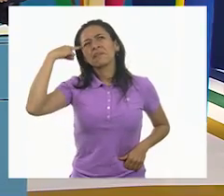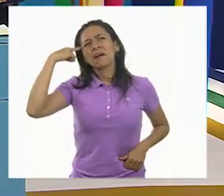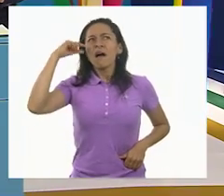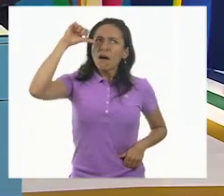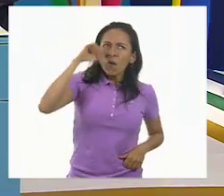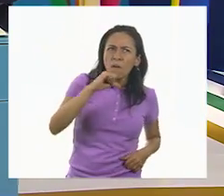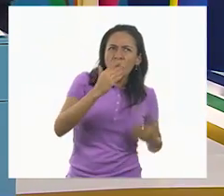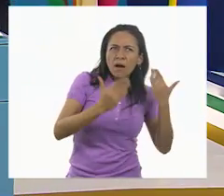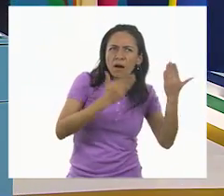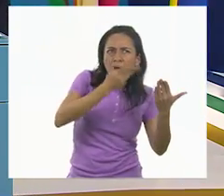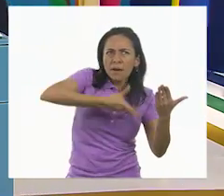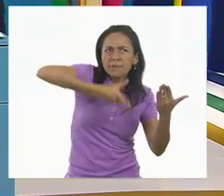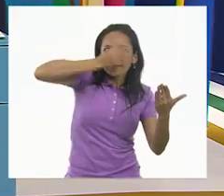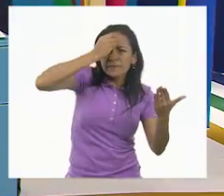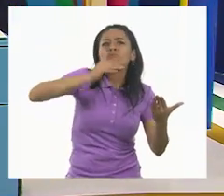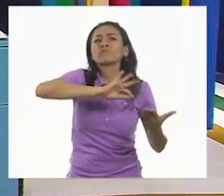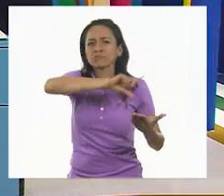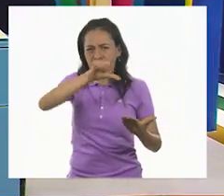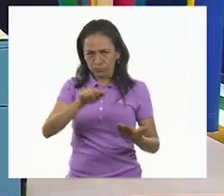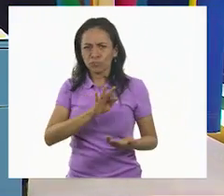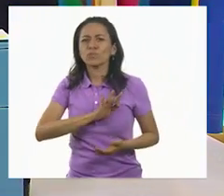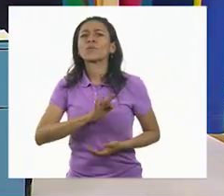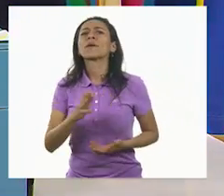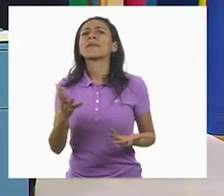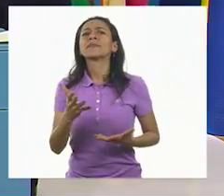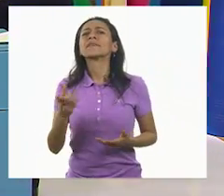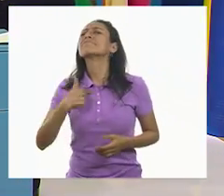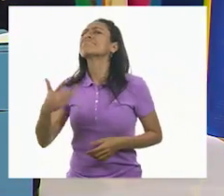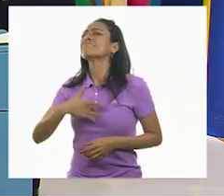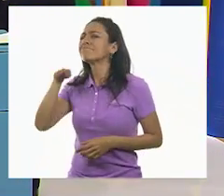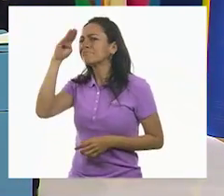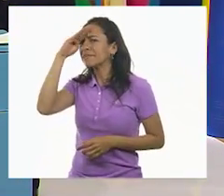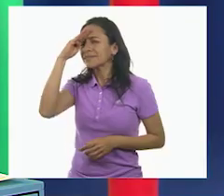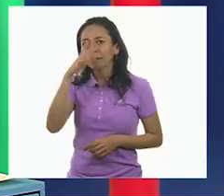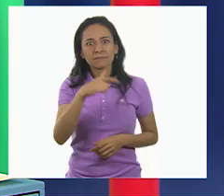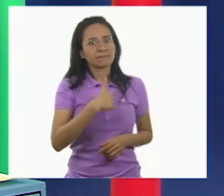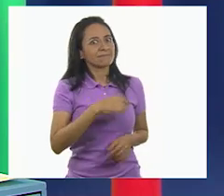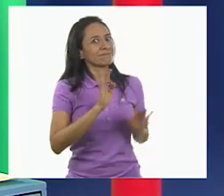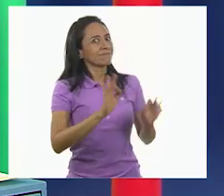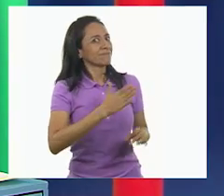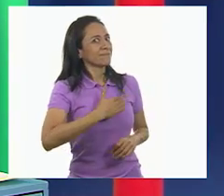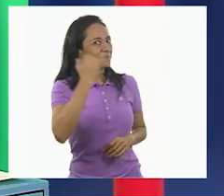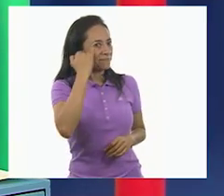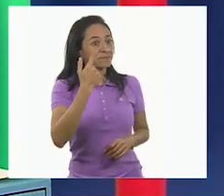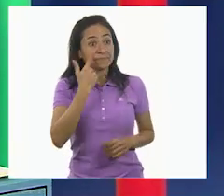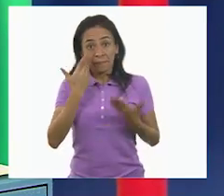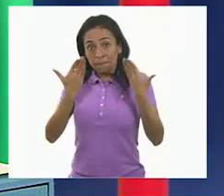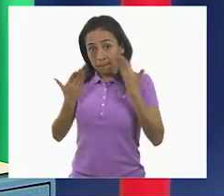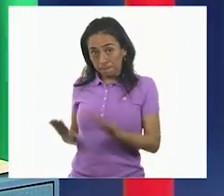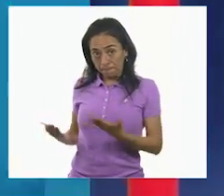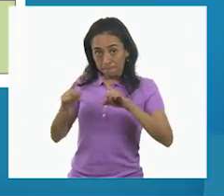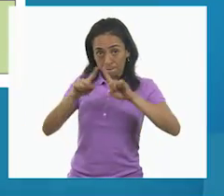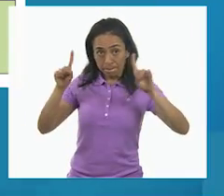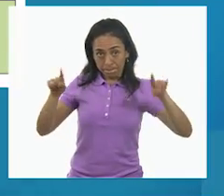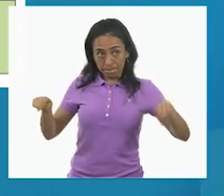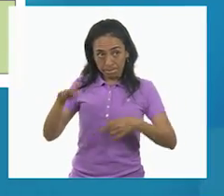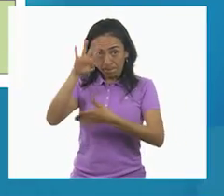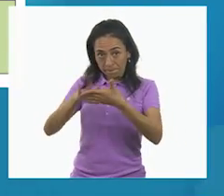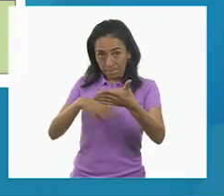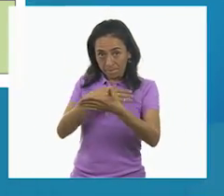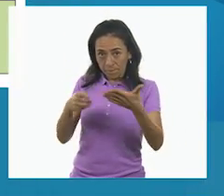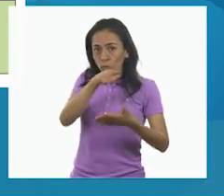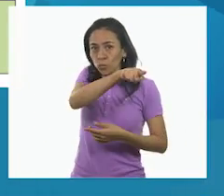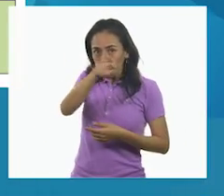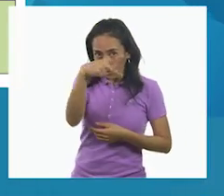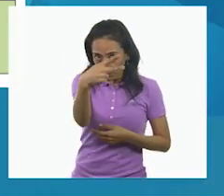hoy estudiamos. ¿Qué te parece? Excelente. Podemos ver un cuadro que tenemos aquí, que me gustaría que lo vieran con detenimiento en